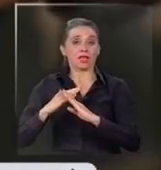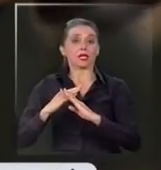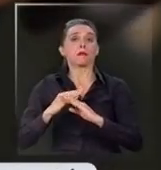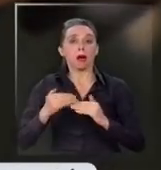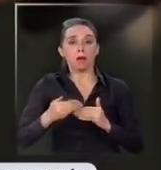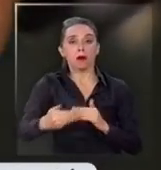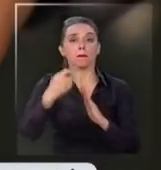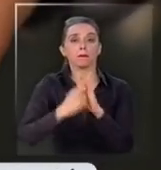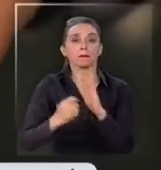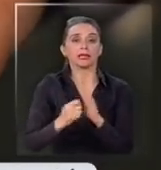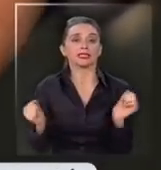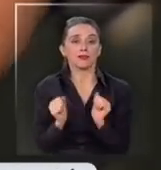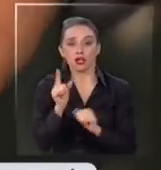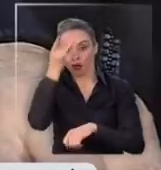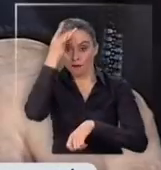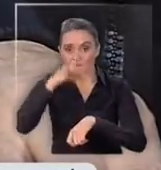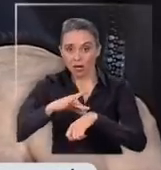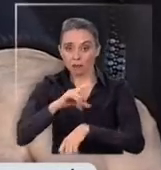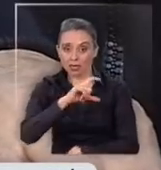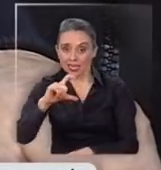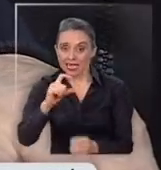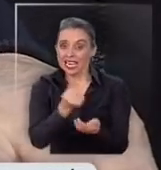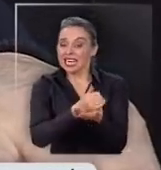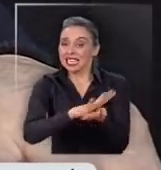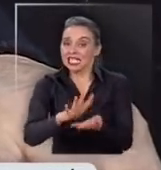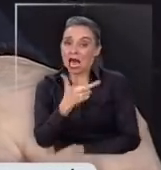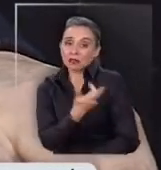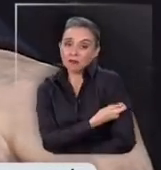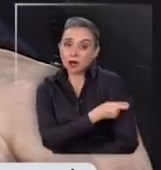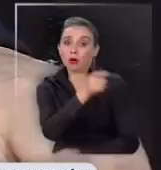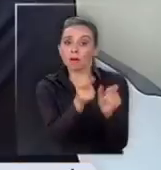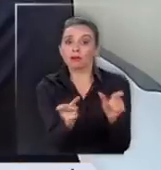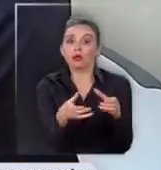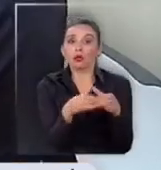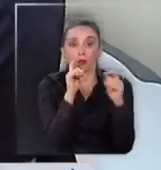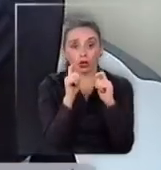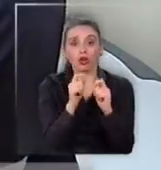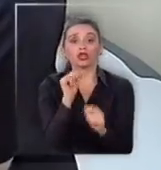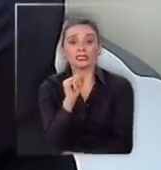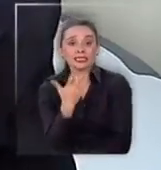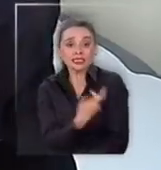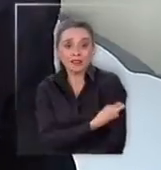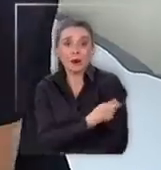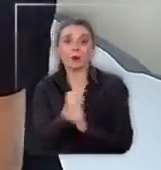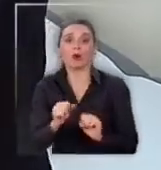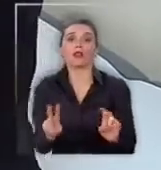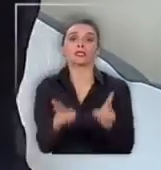el invierno. Una vacuna que es gratis para el grupo de riesgo que podría salvarle la vida.